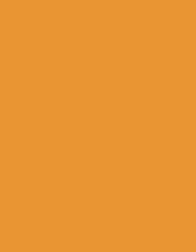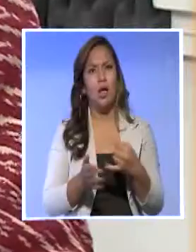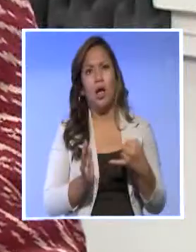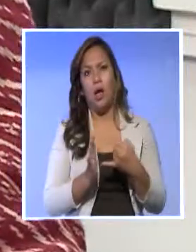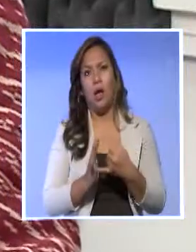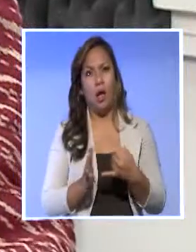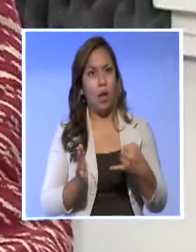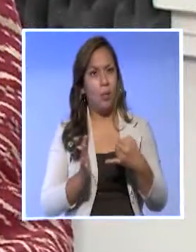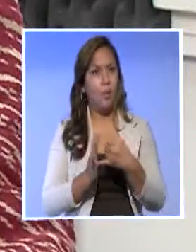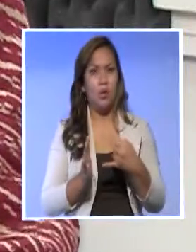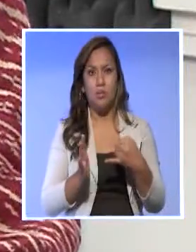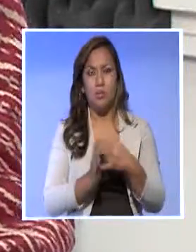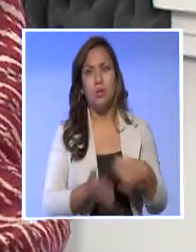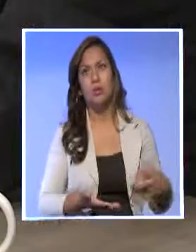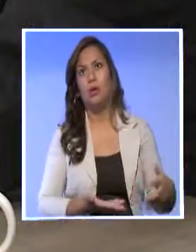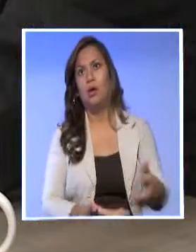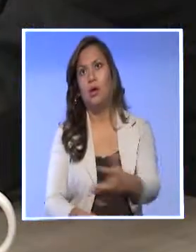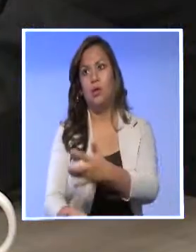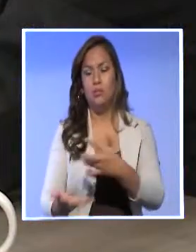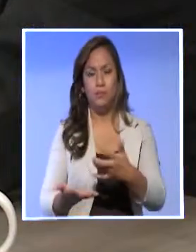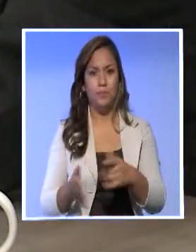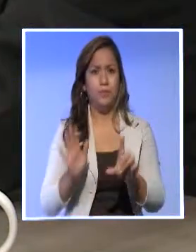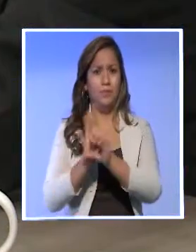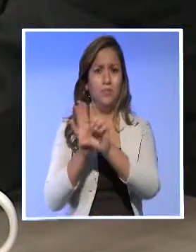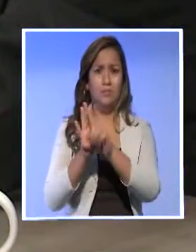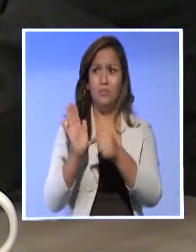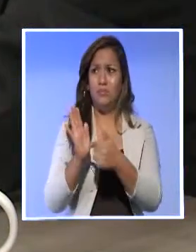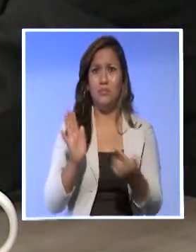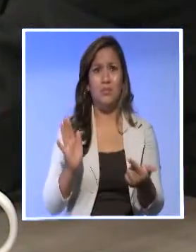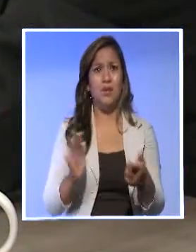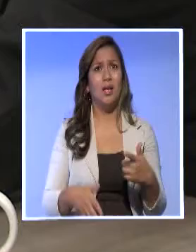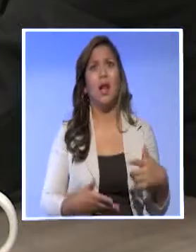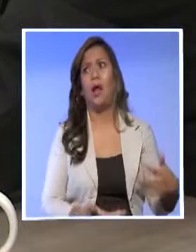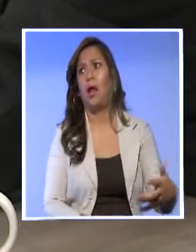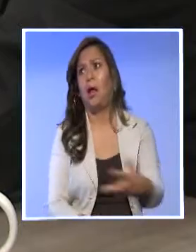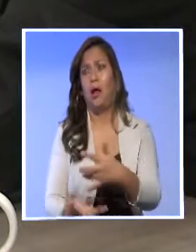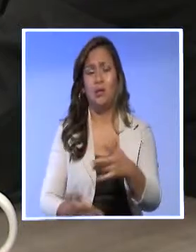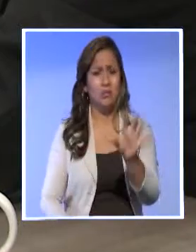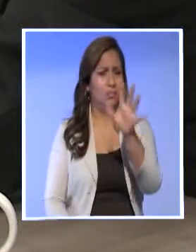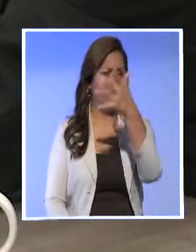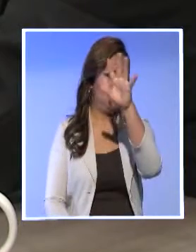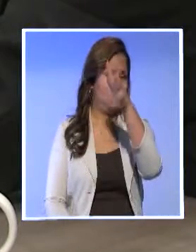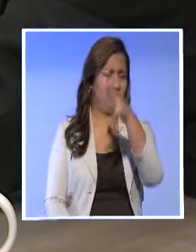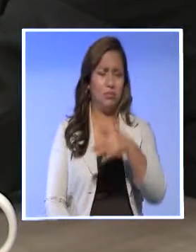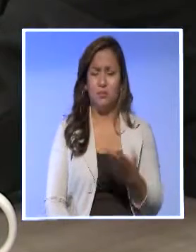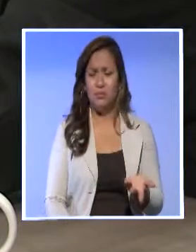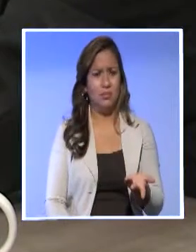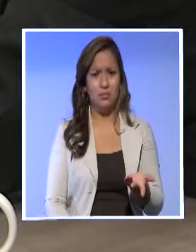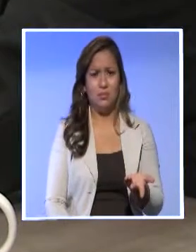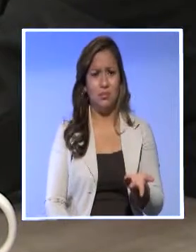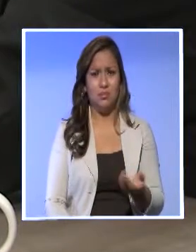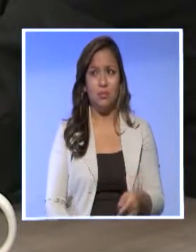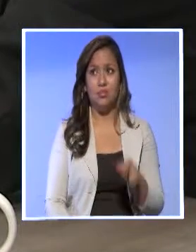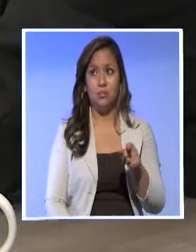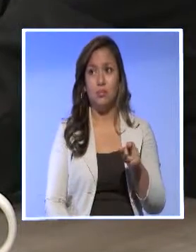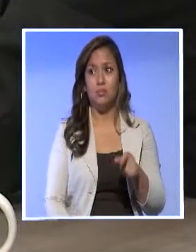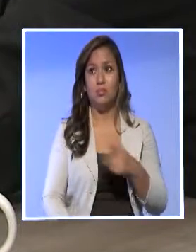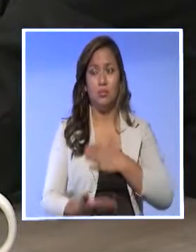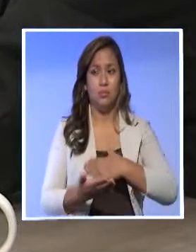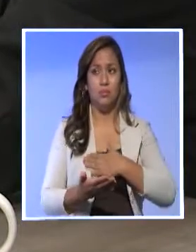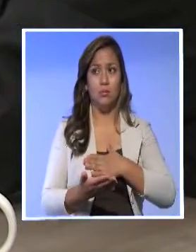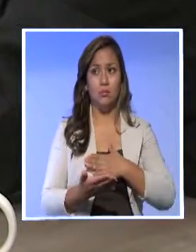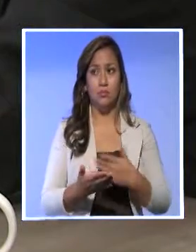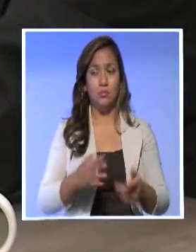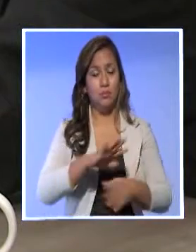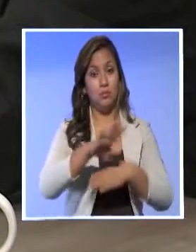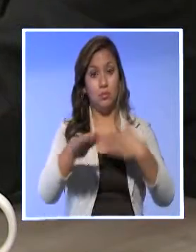cómo va a ser confiscatoria sin ni siquiera es recaudatoria es decir la recaudación es totalmente periférica dentro de los presupuestos